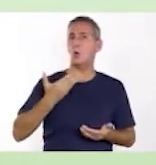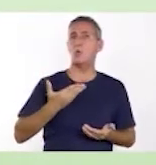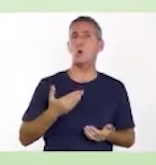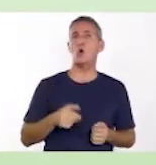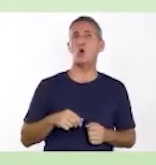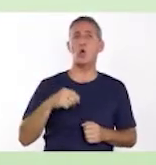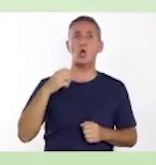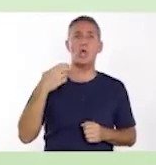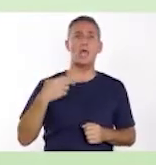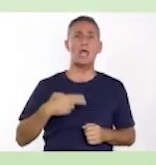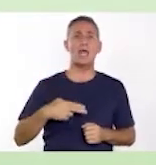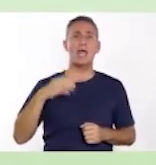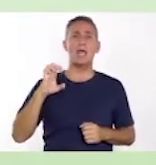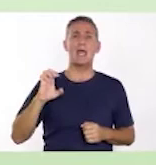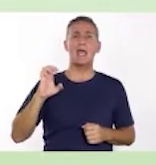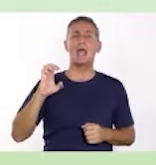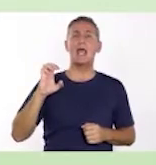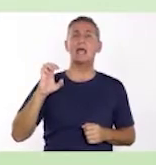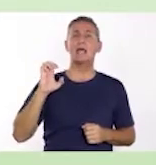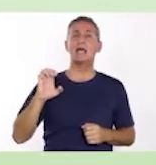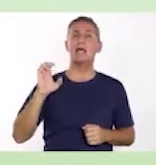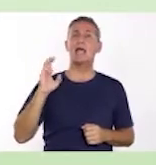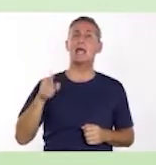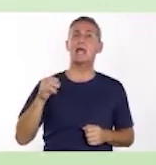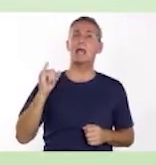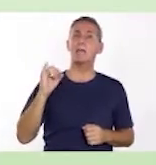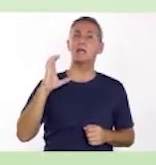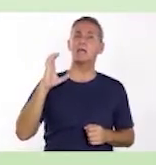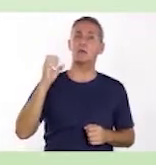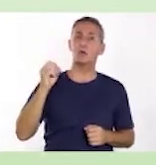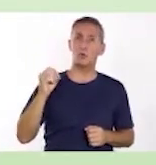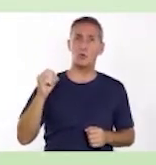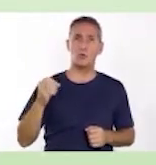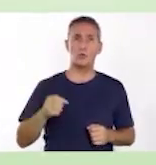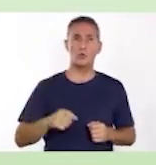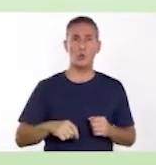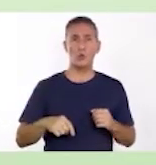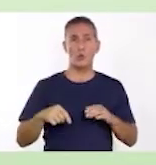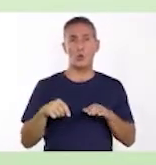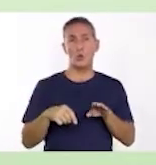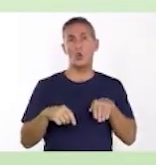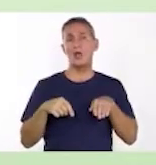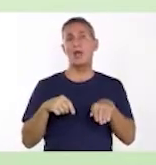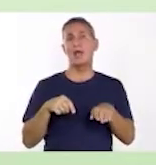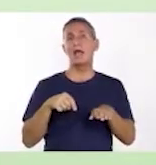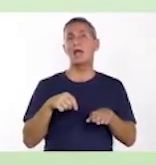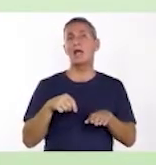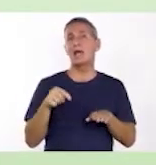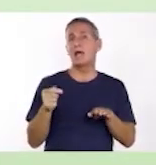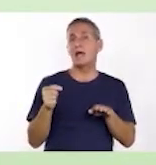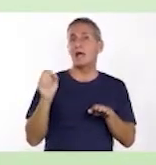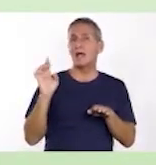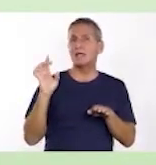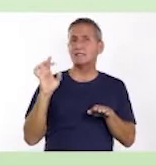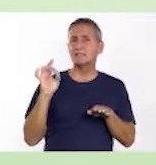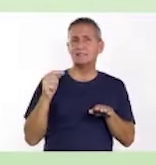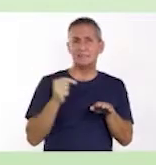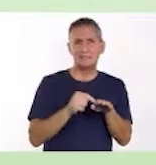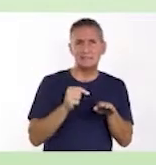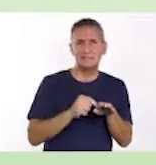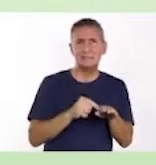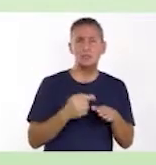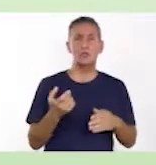narra la cólera de Aquiles, su causa, su larga duración, sus